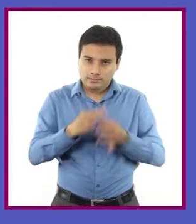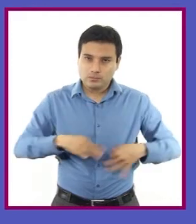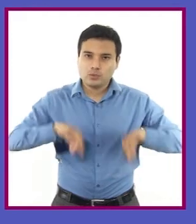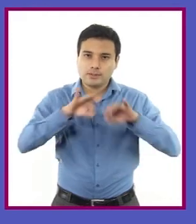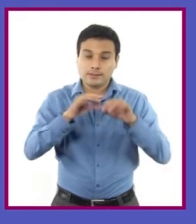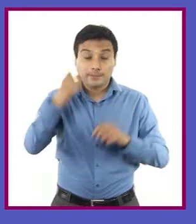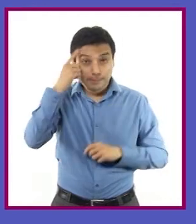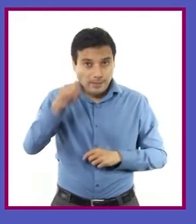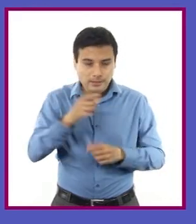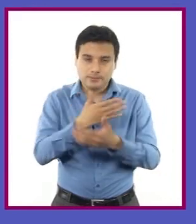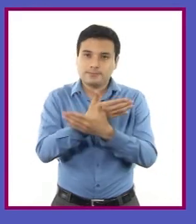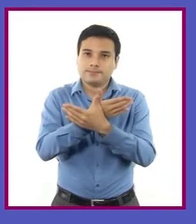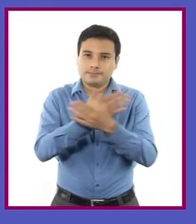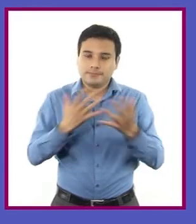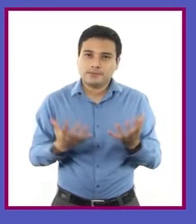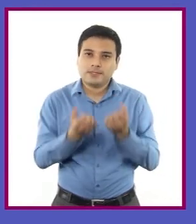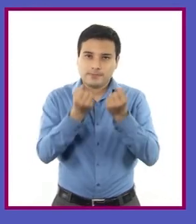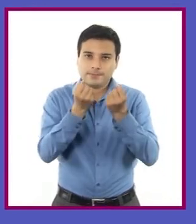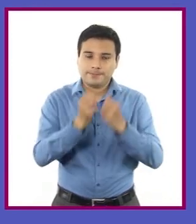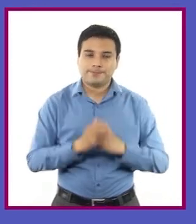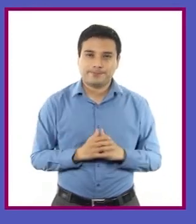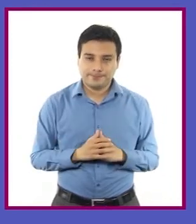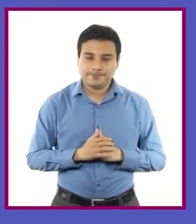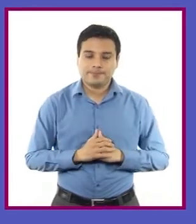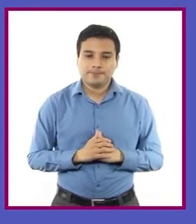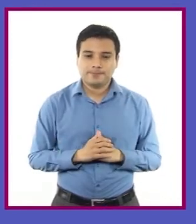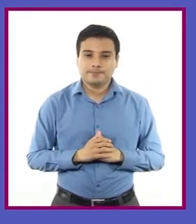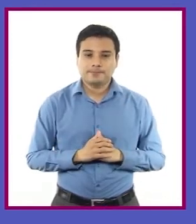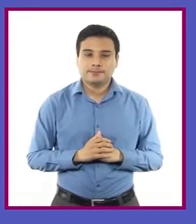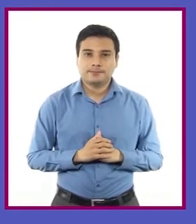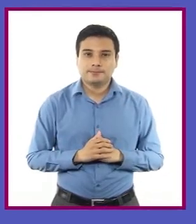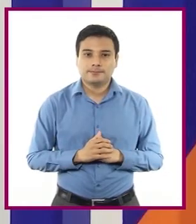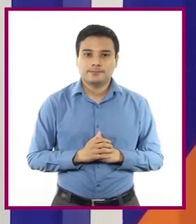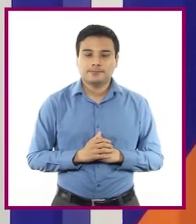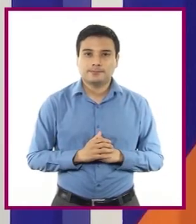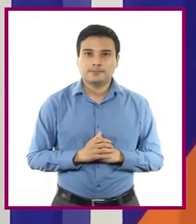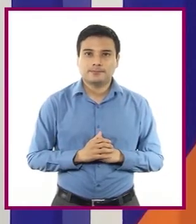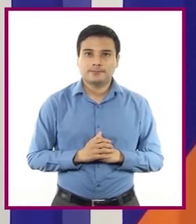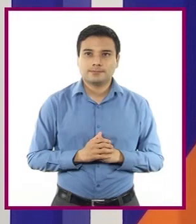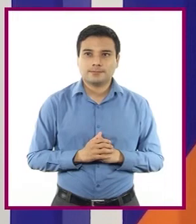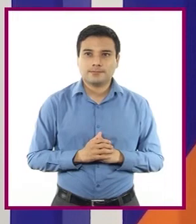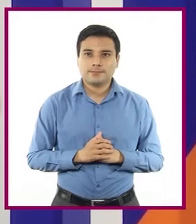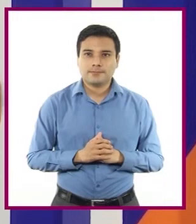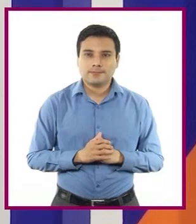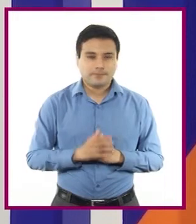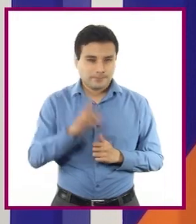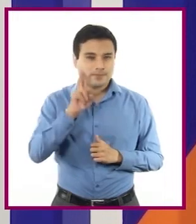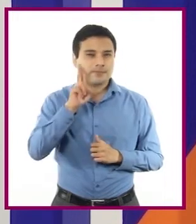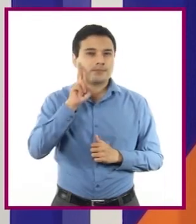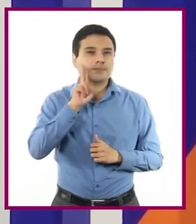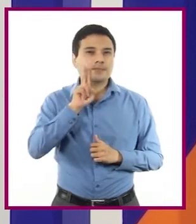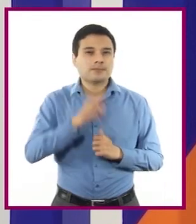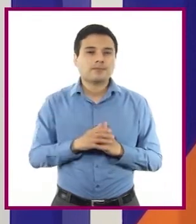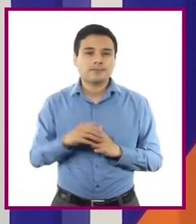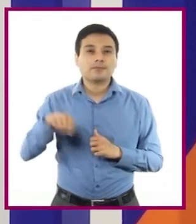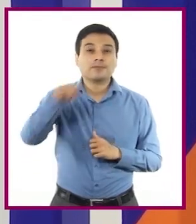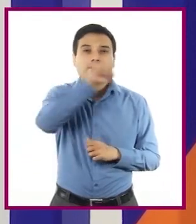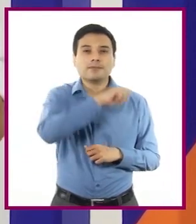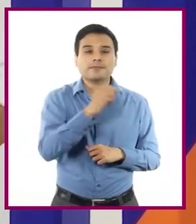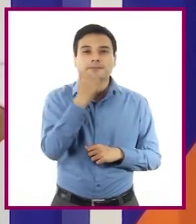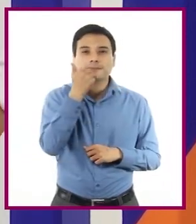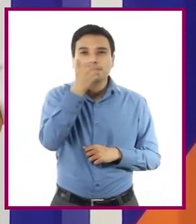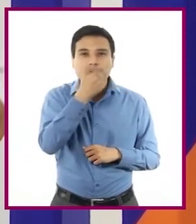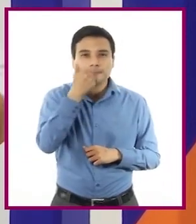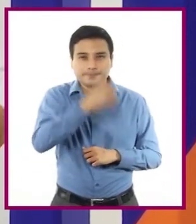para la supervivencia del fenómeno migratorio de la mariposa monarca. Vamos a solicitarles a las y los alumnos